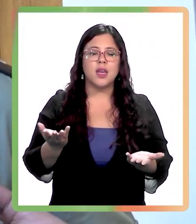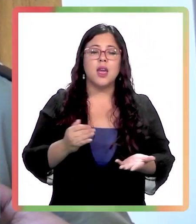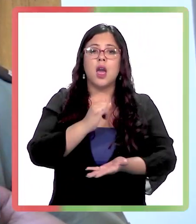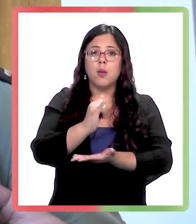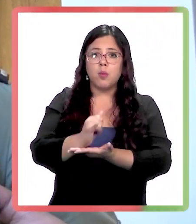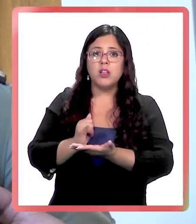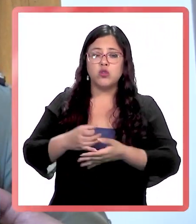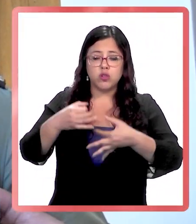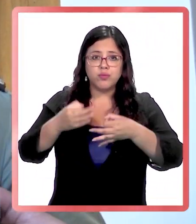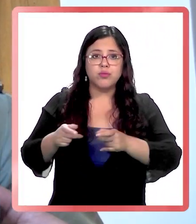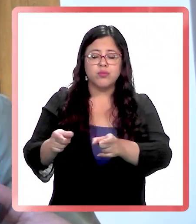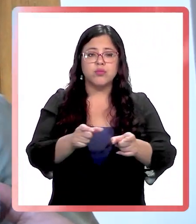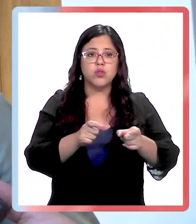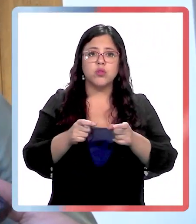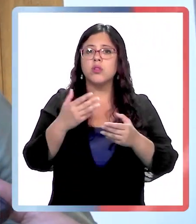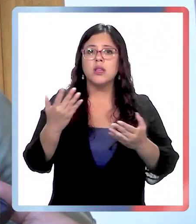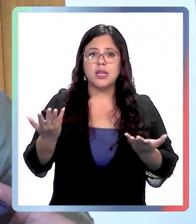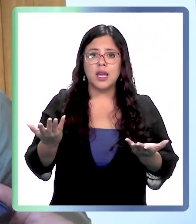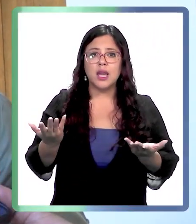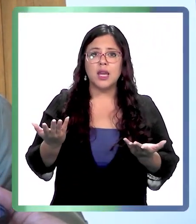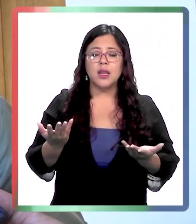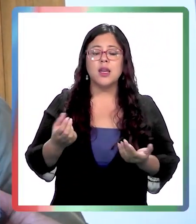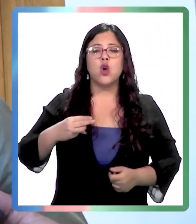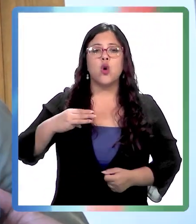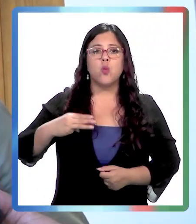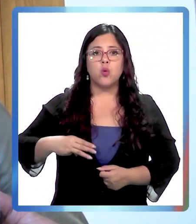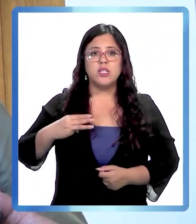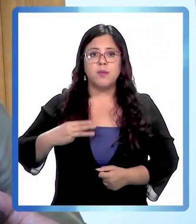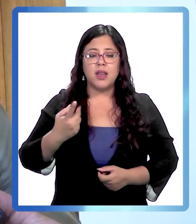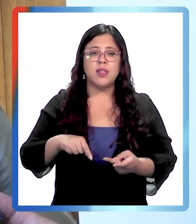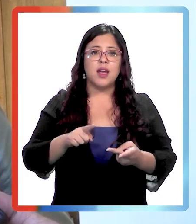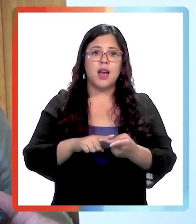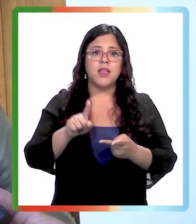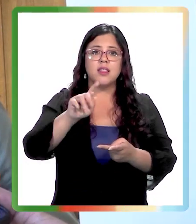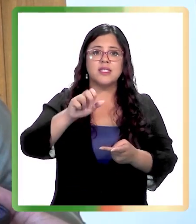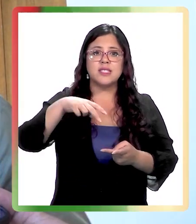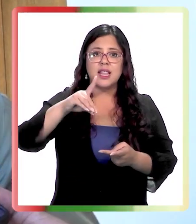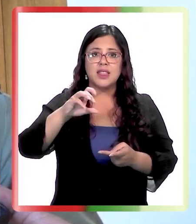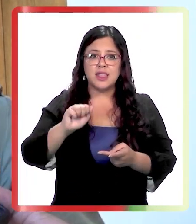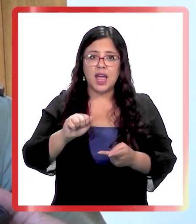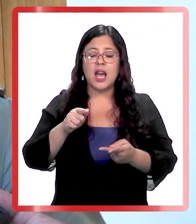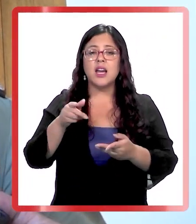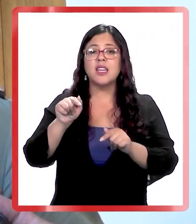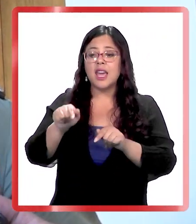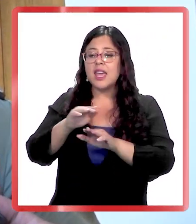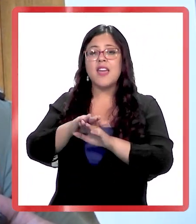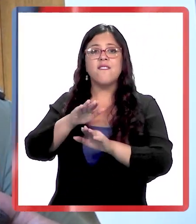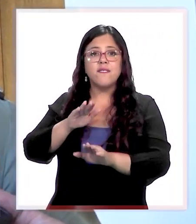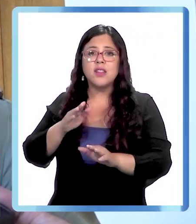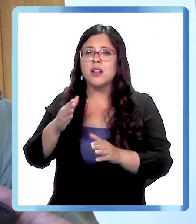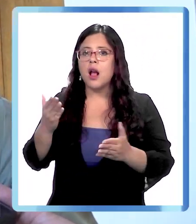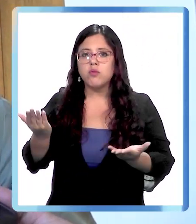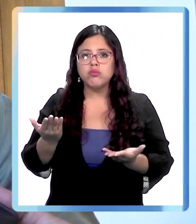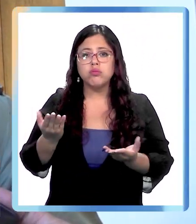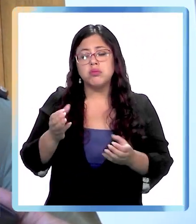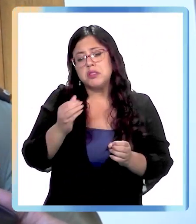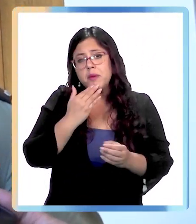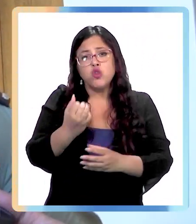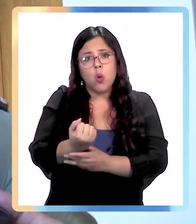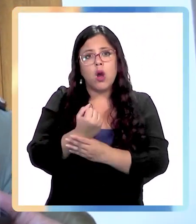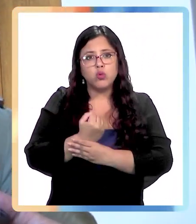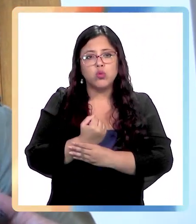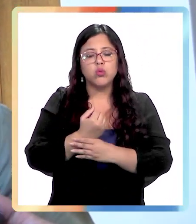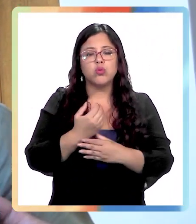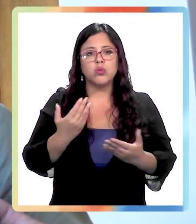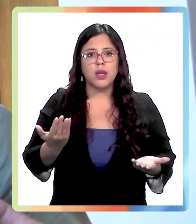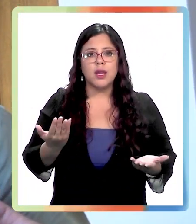organismos formales de control, vale decir, la Ilustre Municipalidad, los servicios Senda, que eviten en definitiva que podamos, o que nos ayuden,